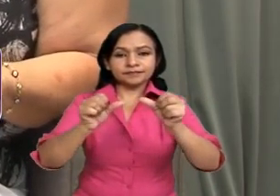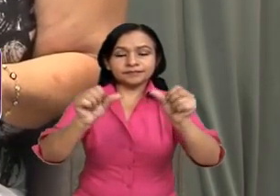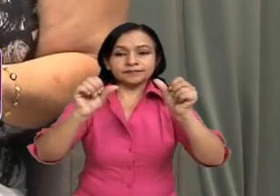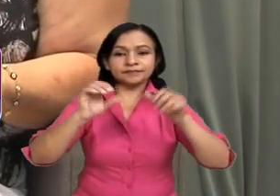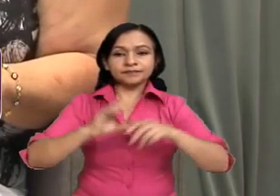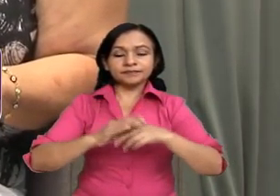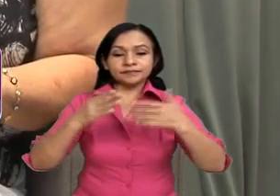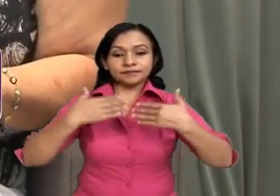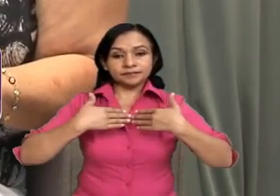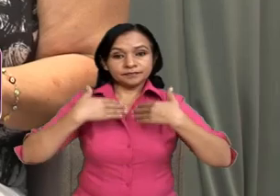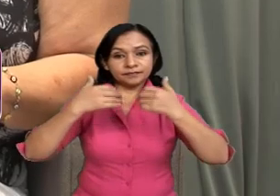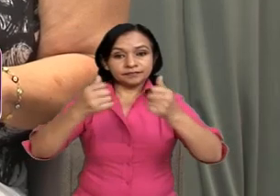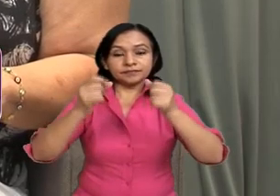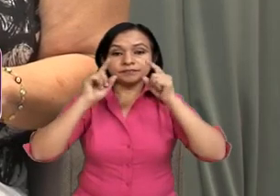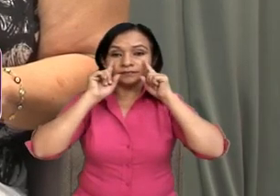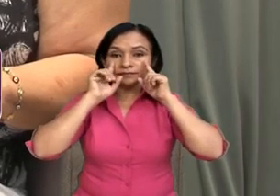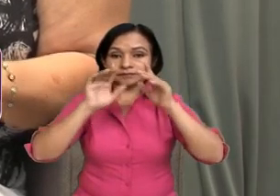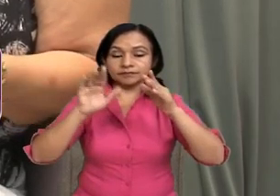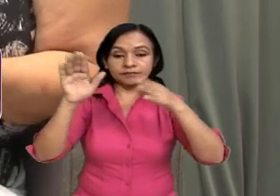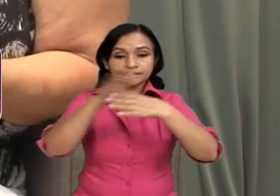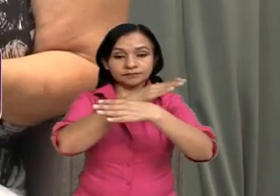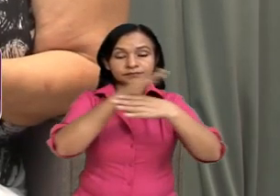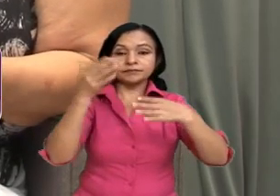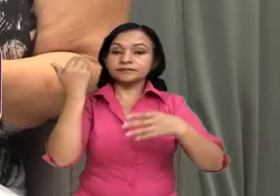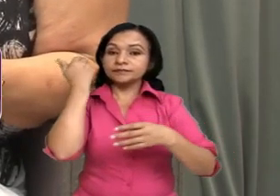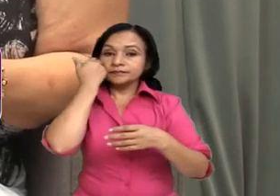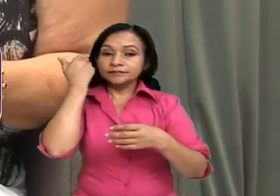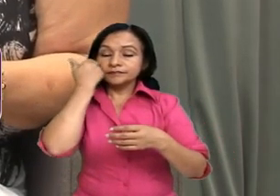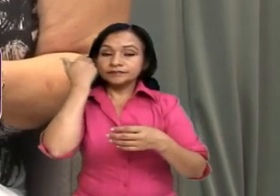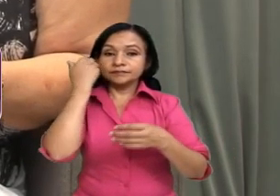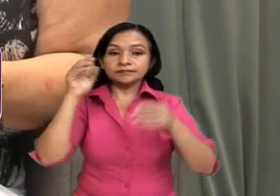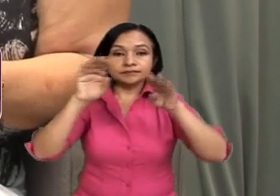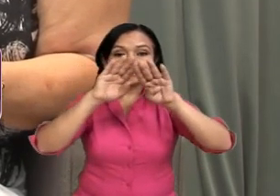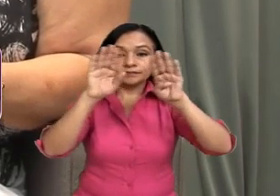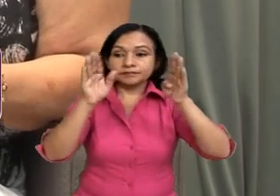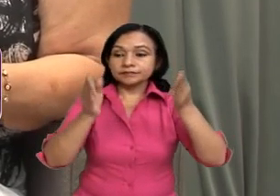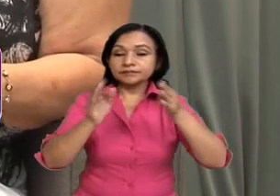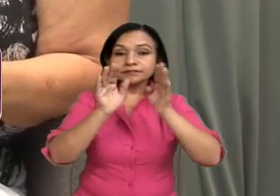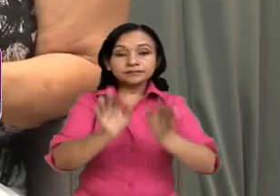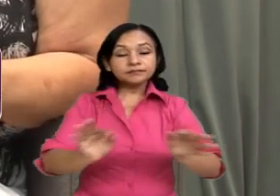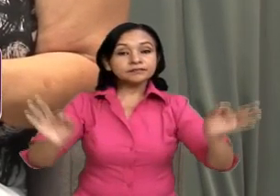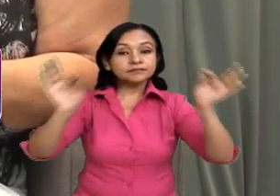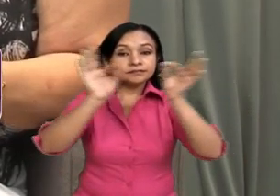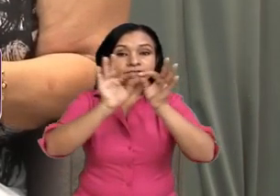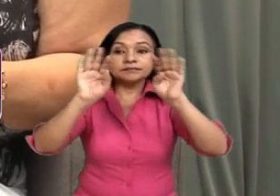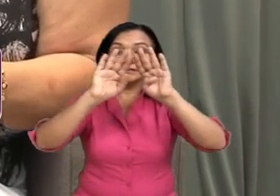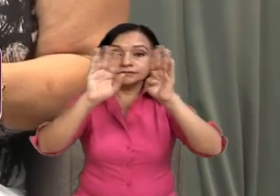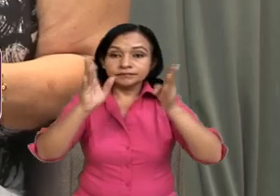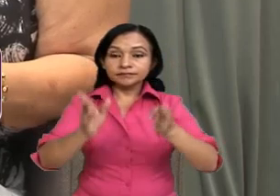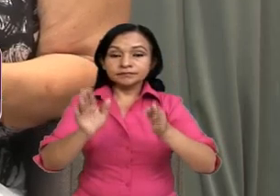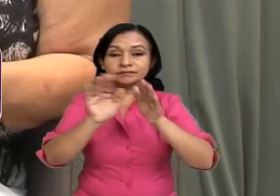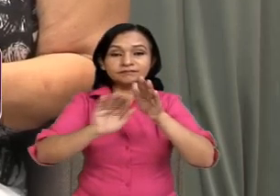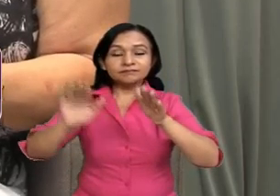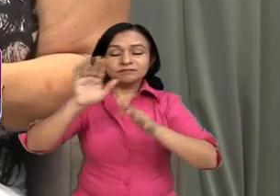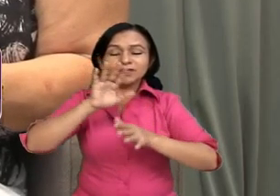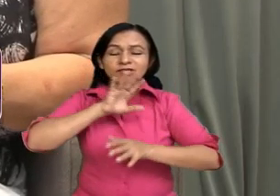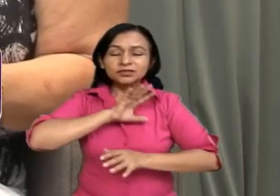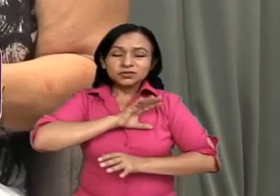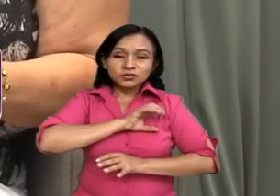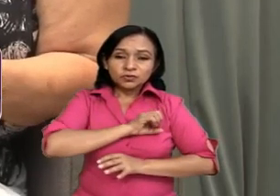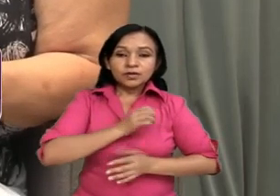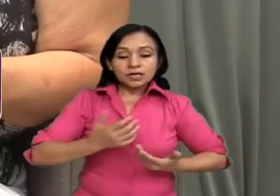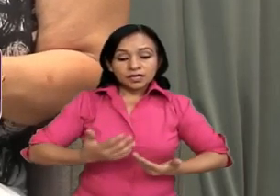en salud para prevenir las diferentes enfermedades y donde la mujer, fundamentalmente la mujer, es la que mayor sufre enfermedades como el